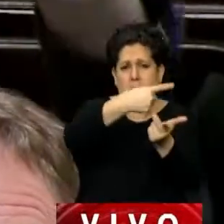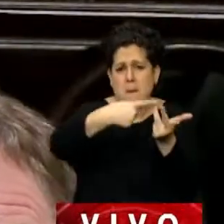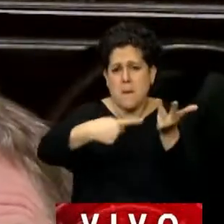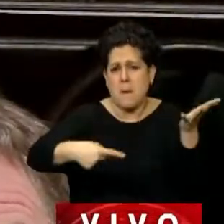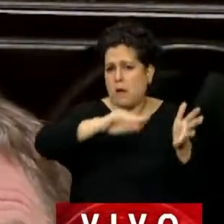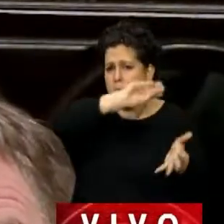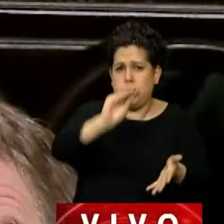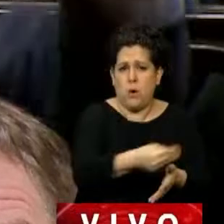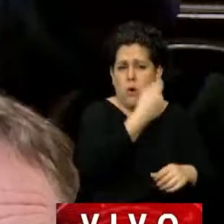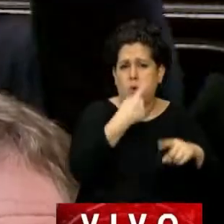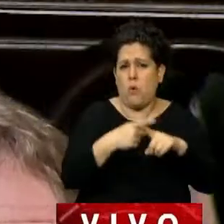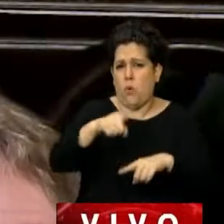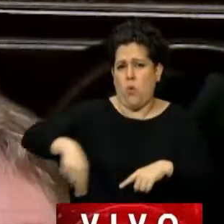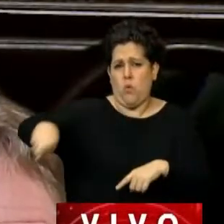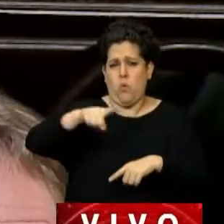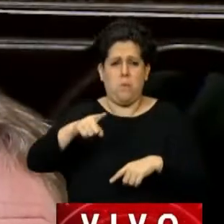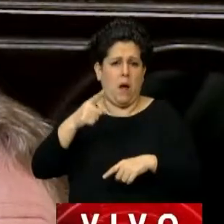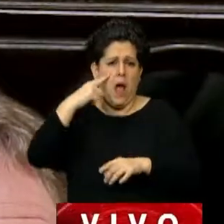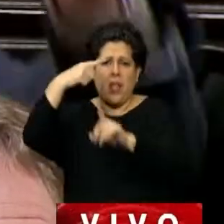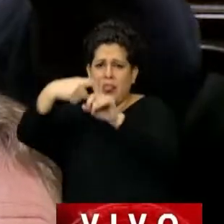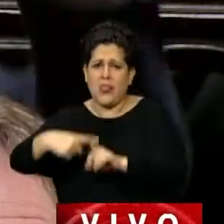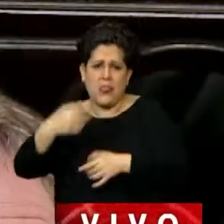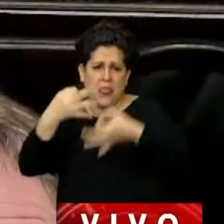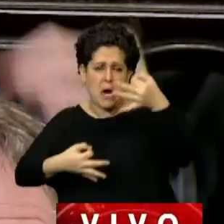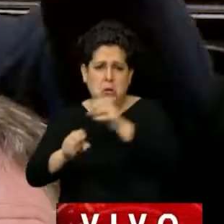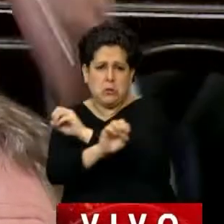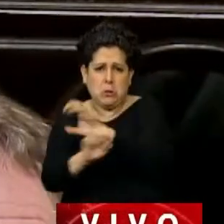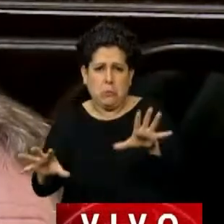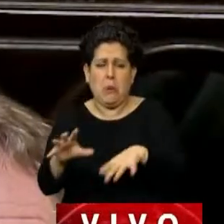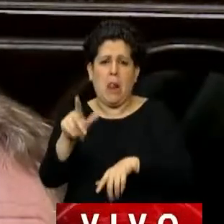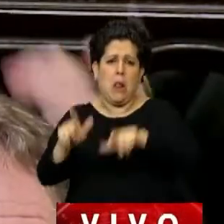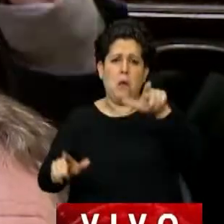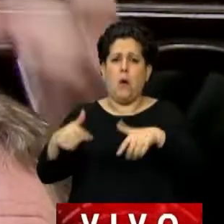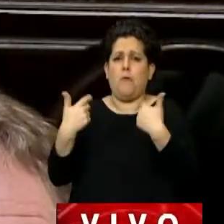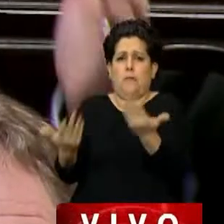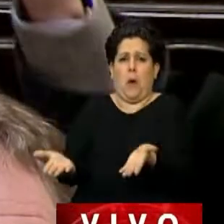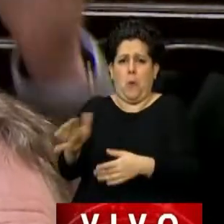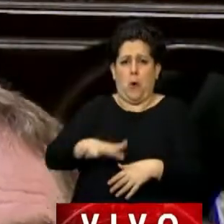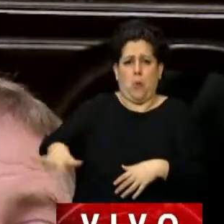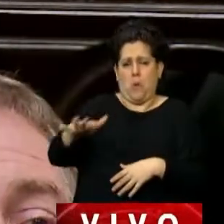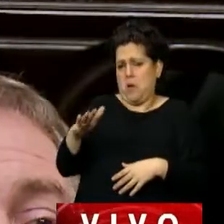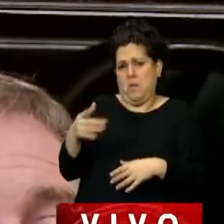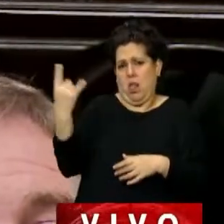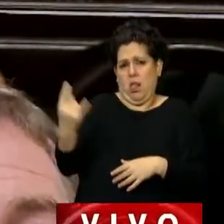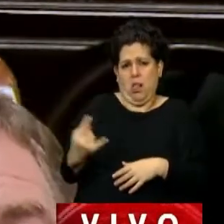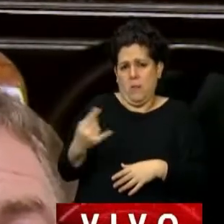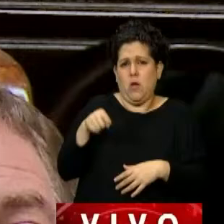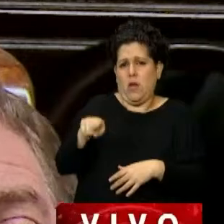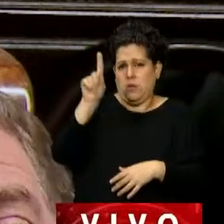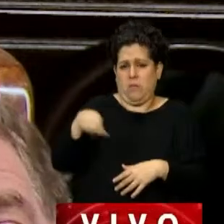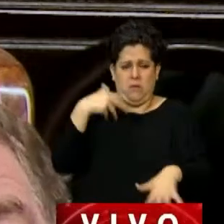de desaciertos, de errores de diagnóstico, de populismo barato que nos ha llevado a esta situación